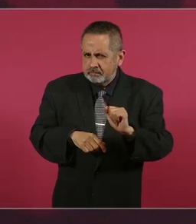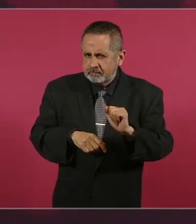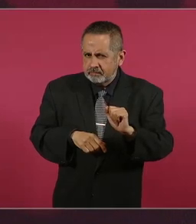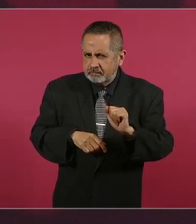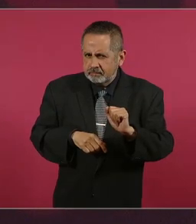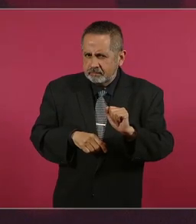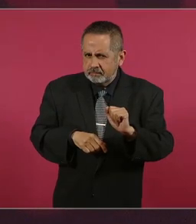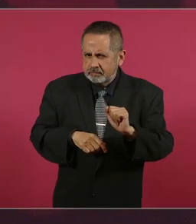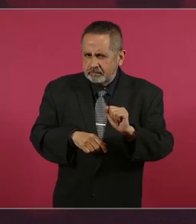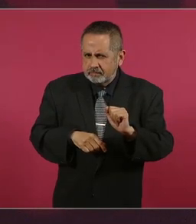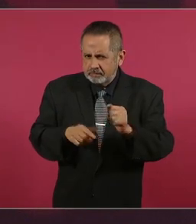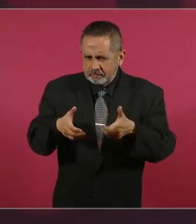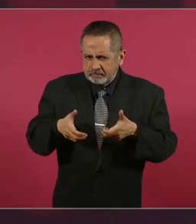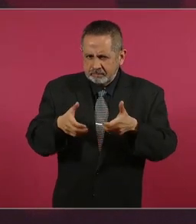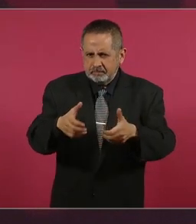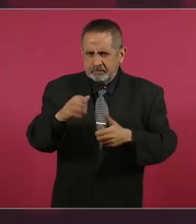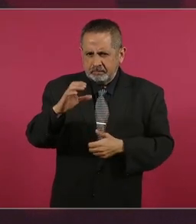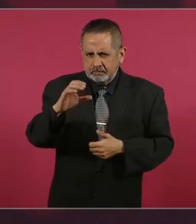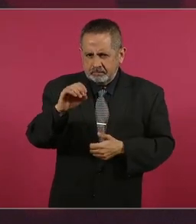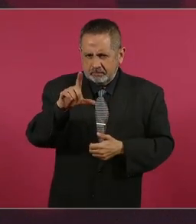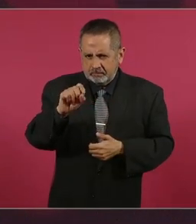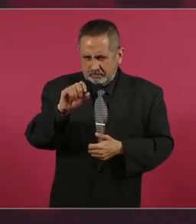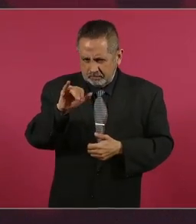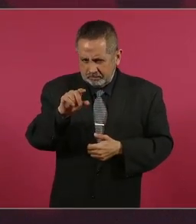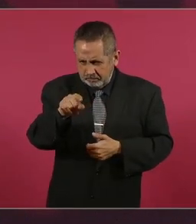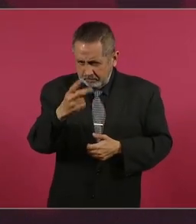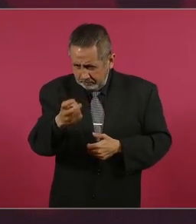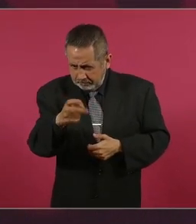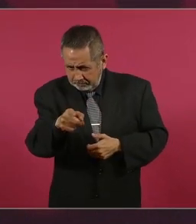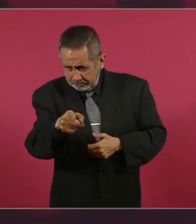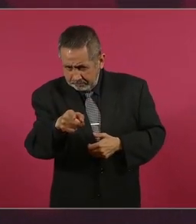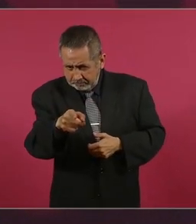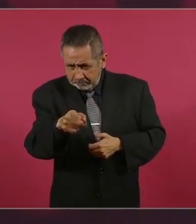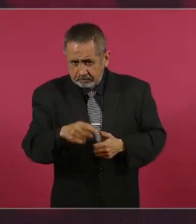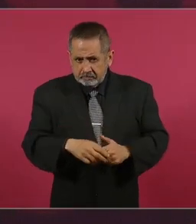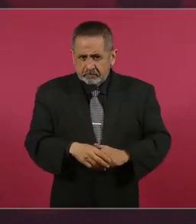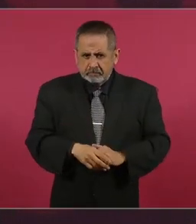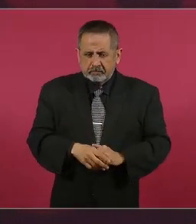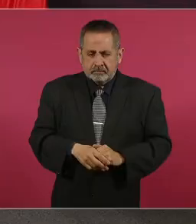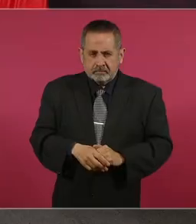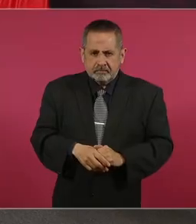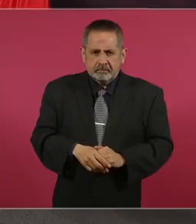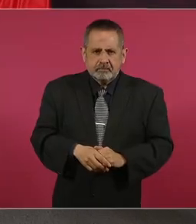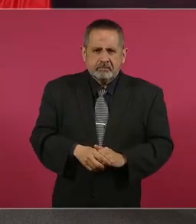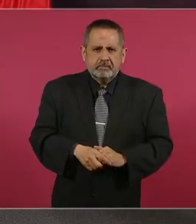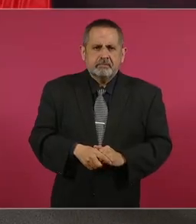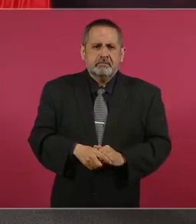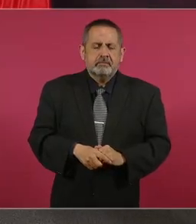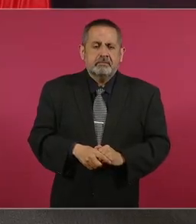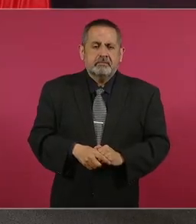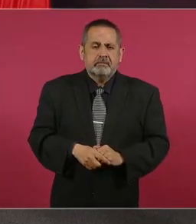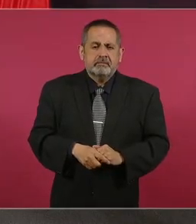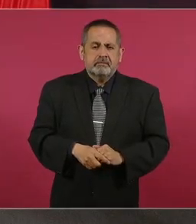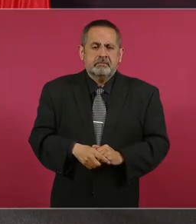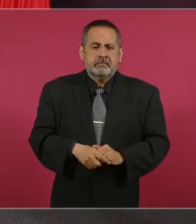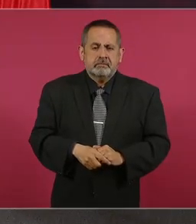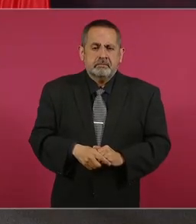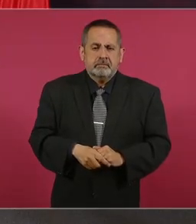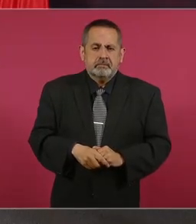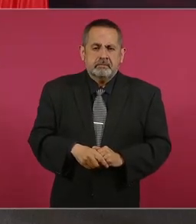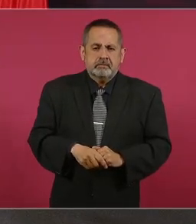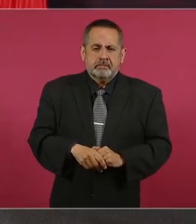en la avenida Colosio. ¿Ese es? Sí. Hay